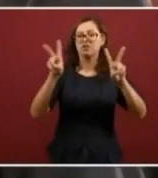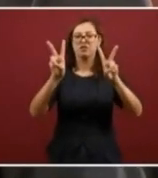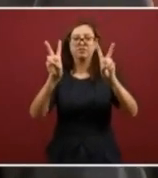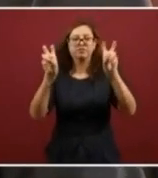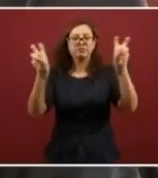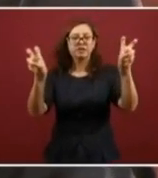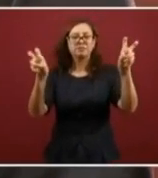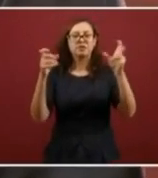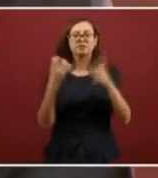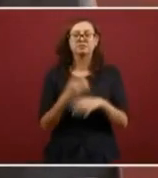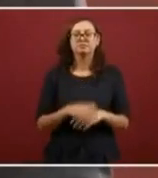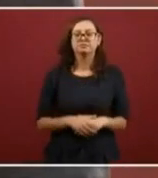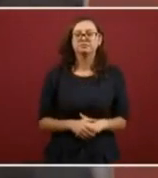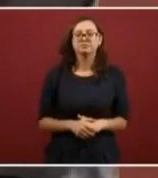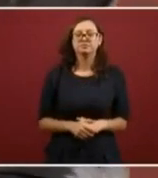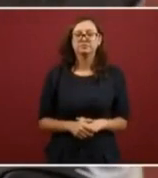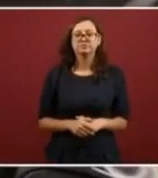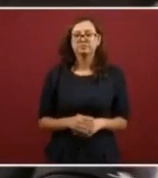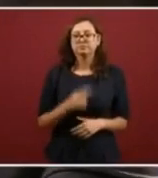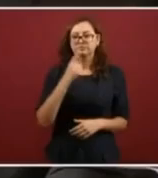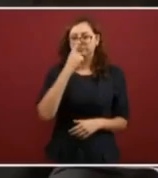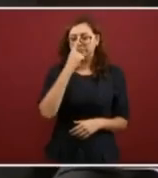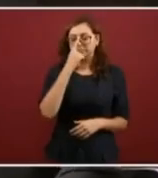que cae